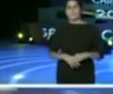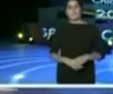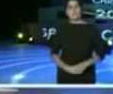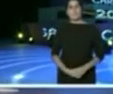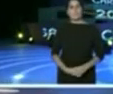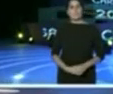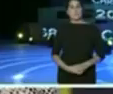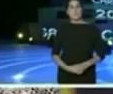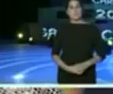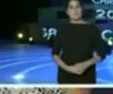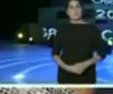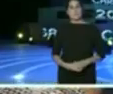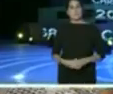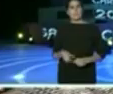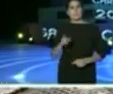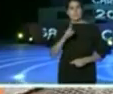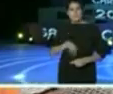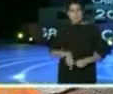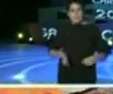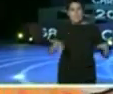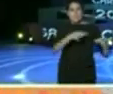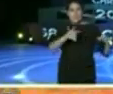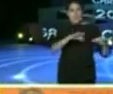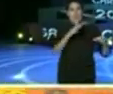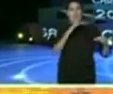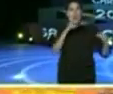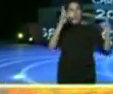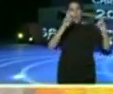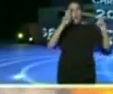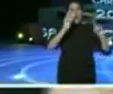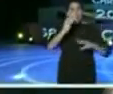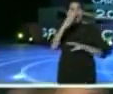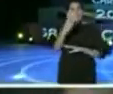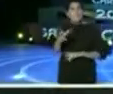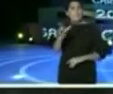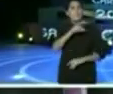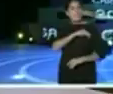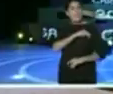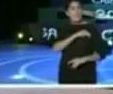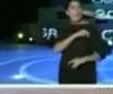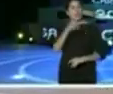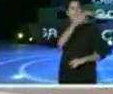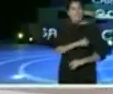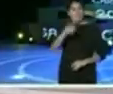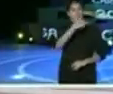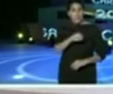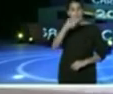Ahí están también los componentes de La Traviata sacándose esa fotografía con el tercer premio de